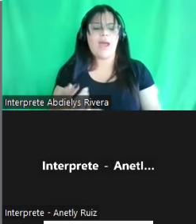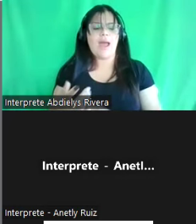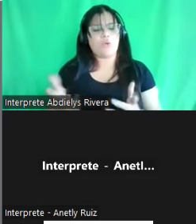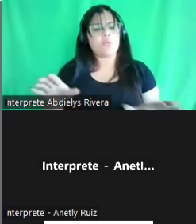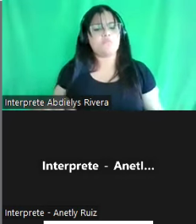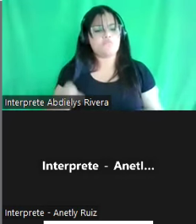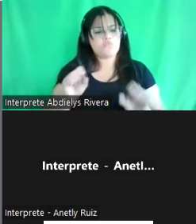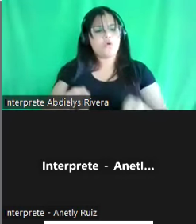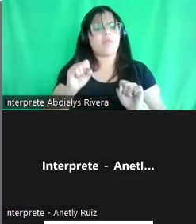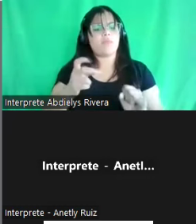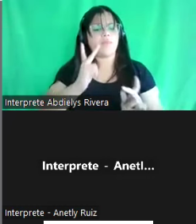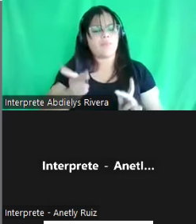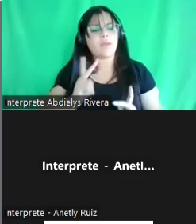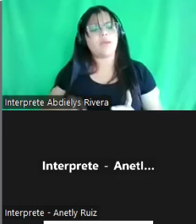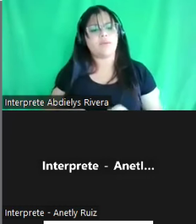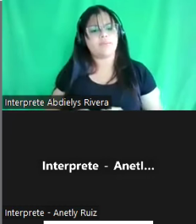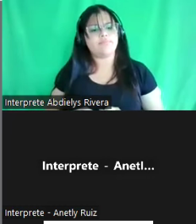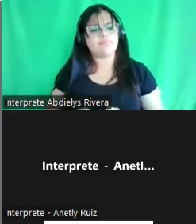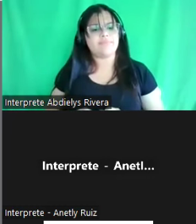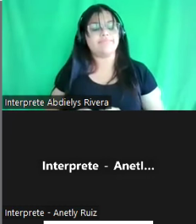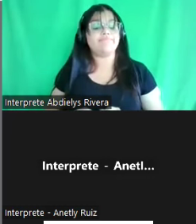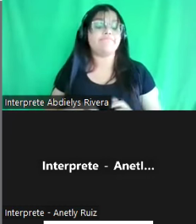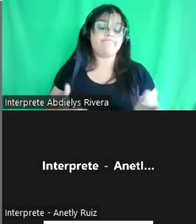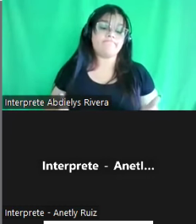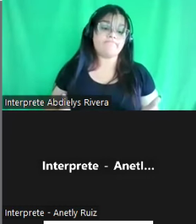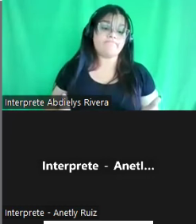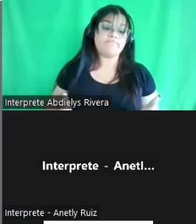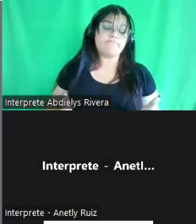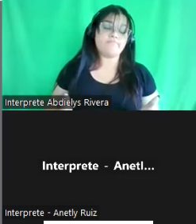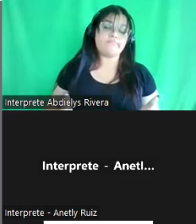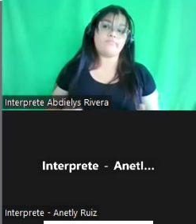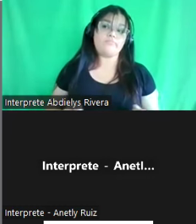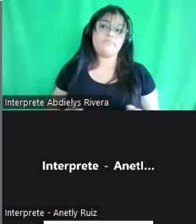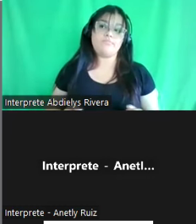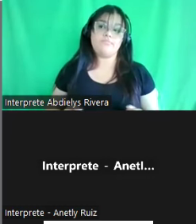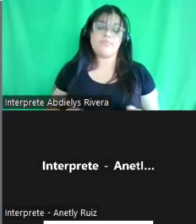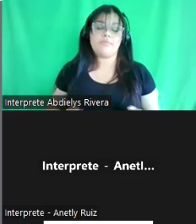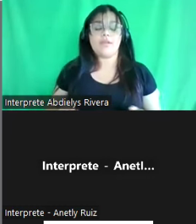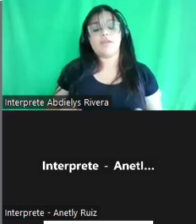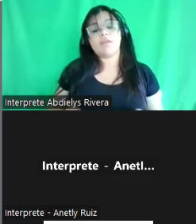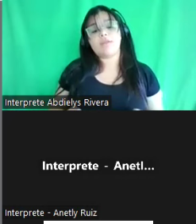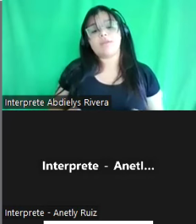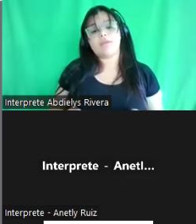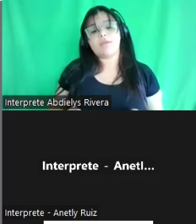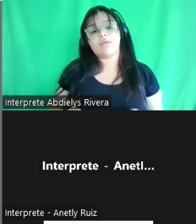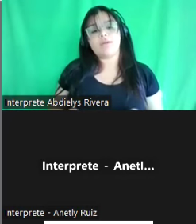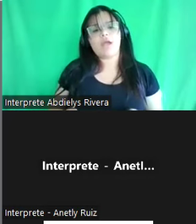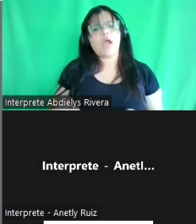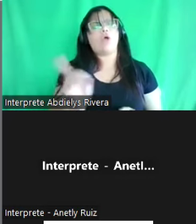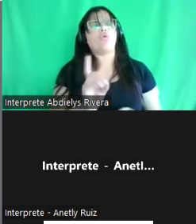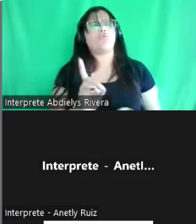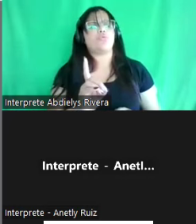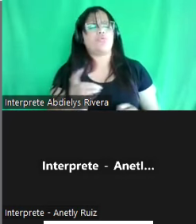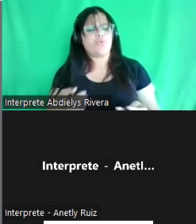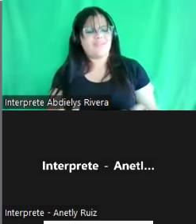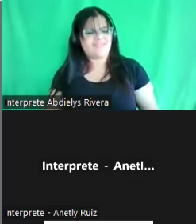podríamos ver en ese aspecto es dónde se proveen los principales servicios de salud en